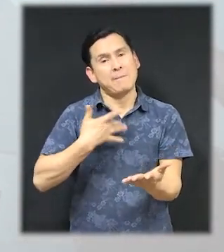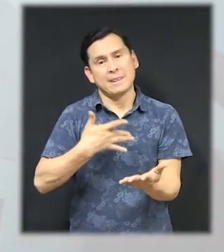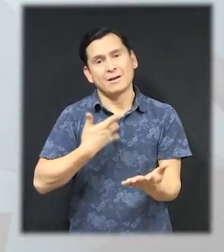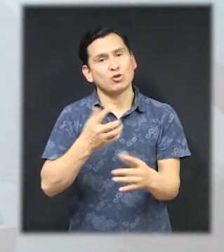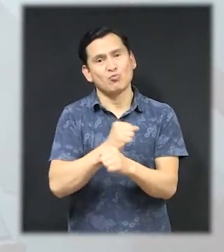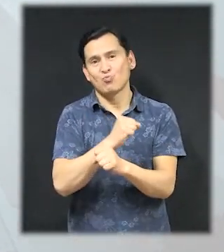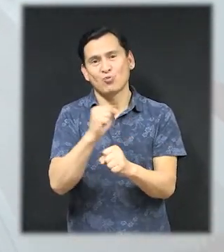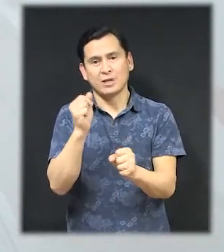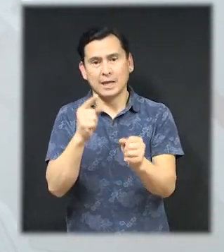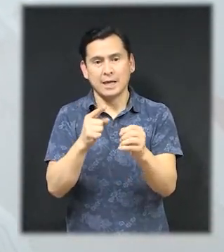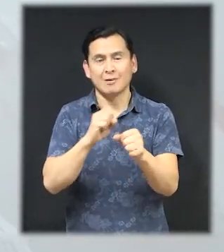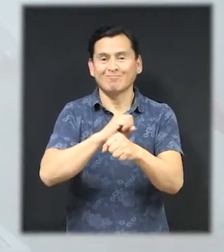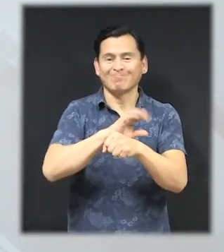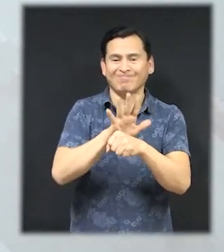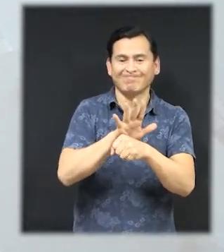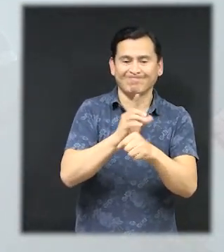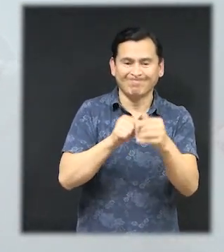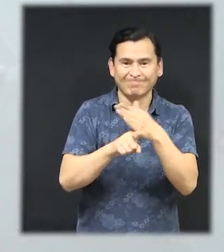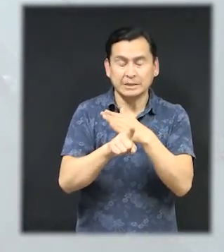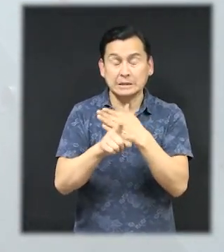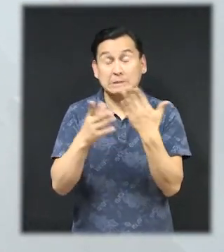34 especialidades de la medicina,